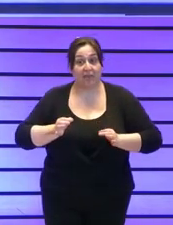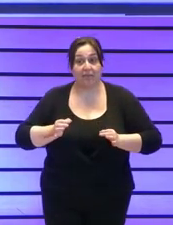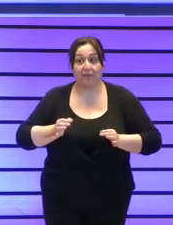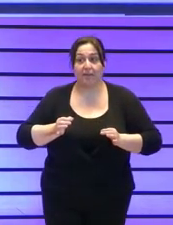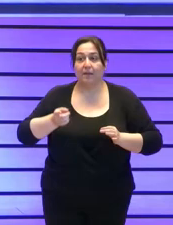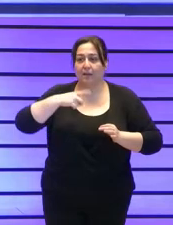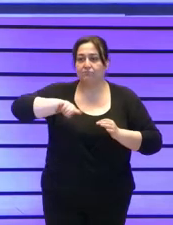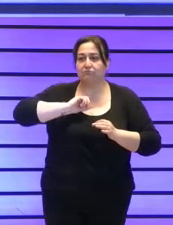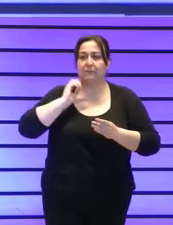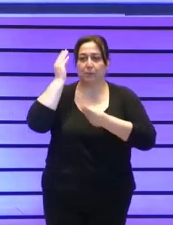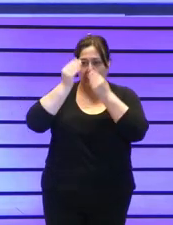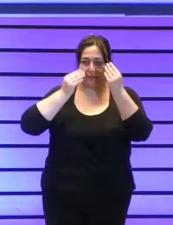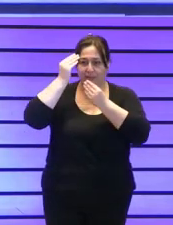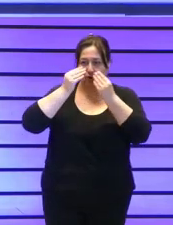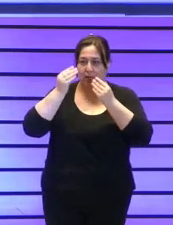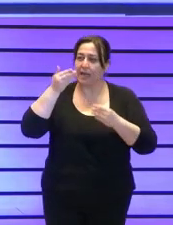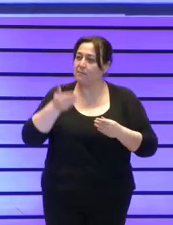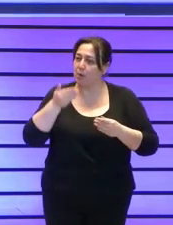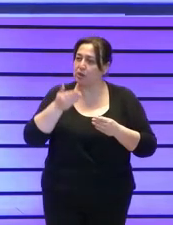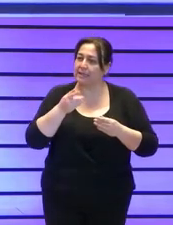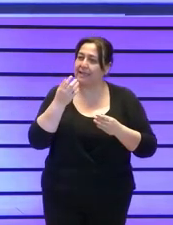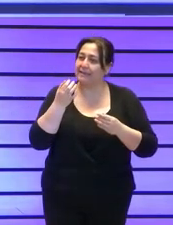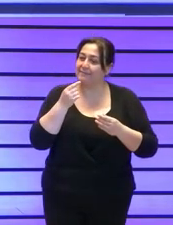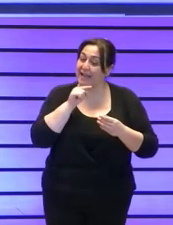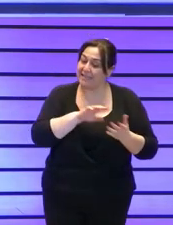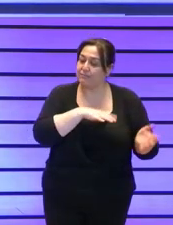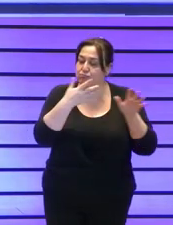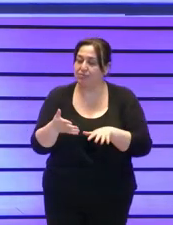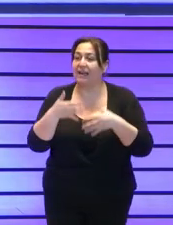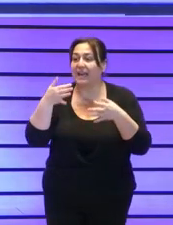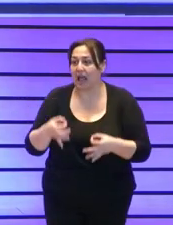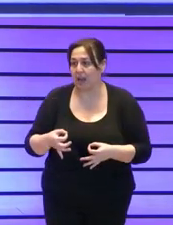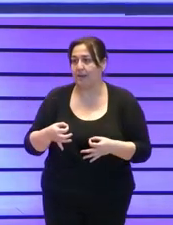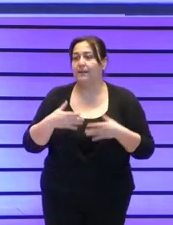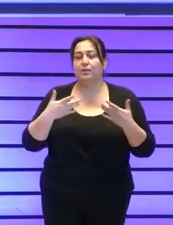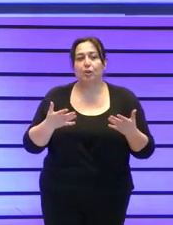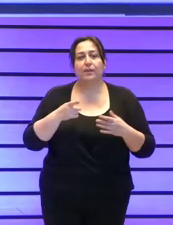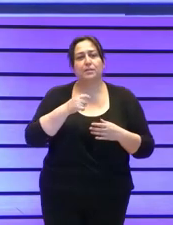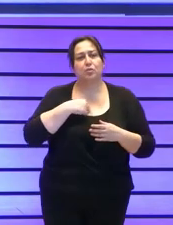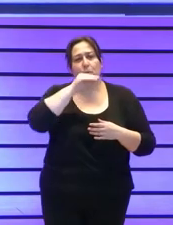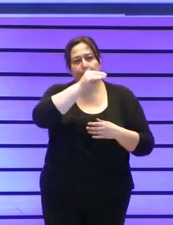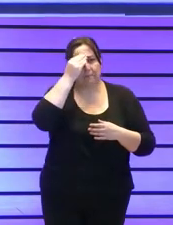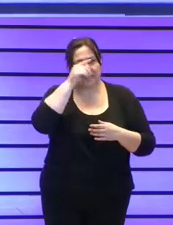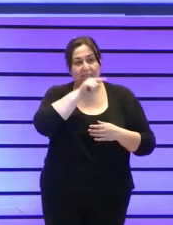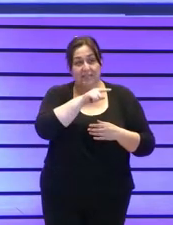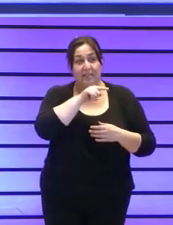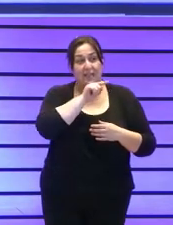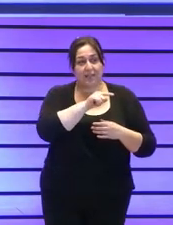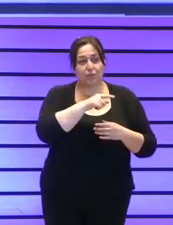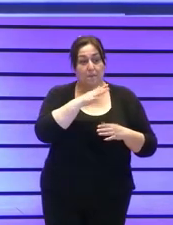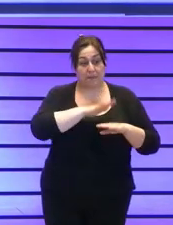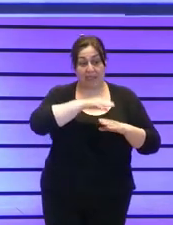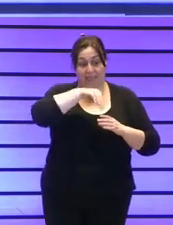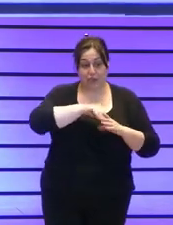que vamos a reflexionar sobre lo importante que es hacerlo realidad, ¿no? Entonces, ¿Cómo podemos plantear de verdad que se haga realidad en